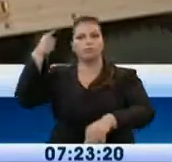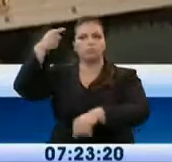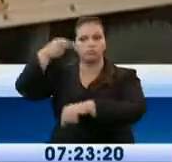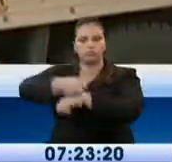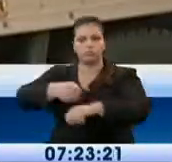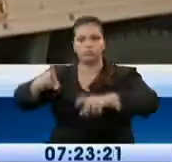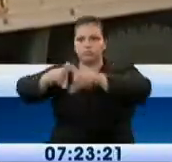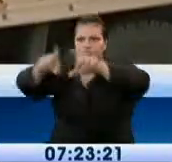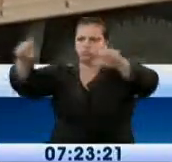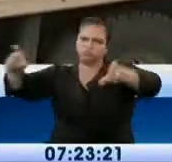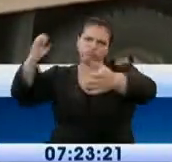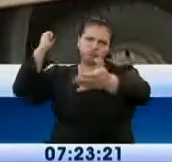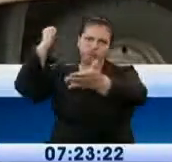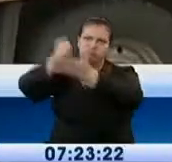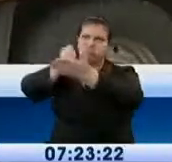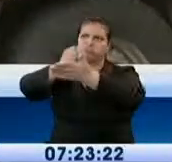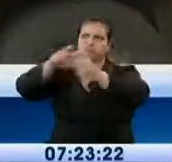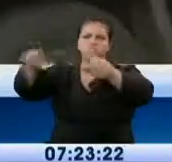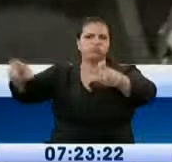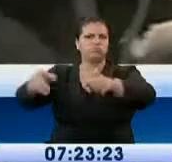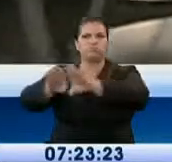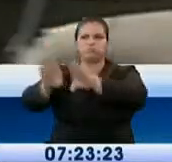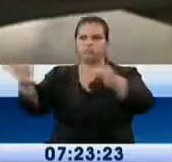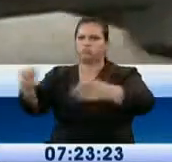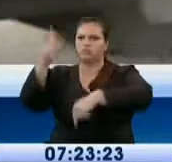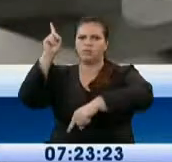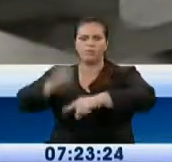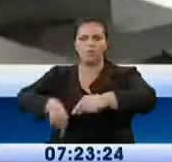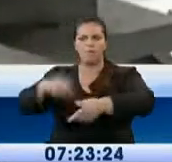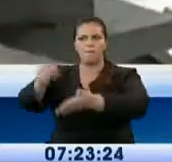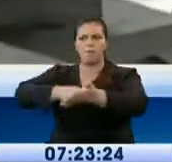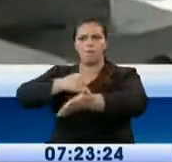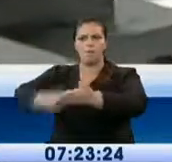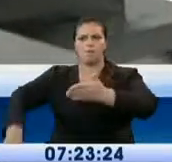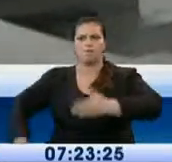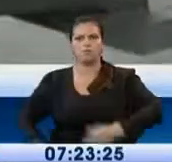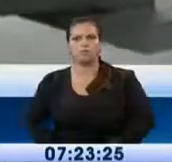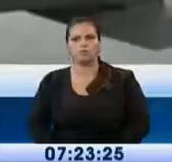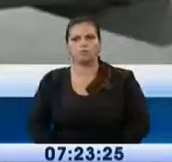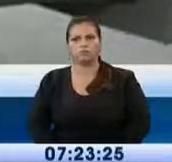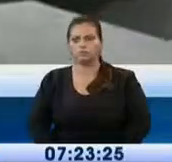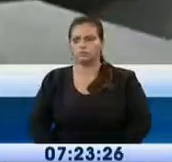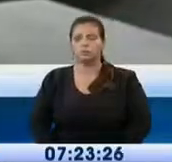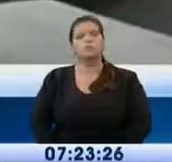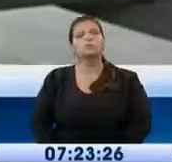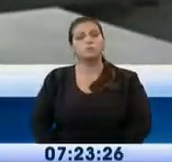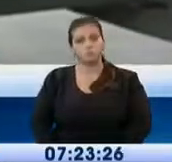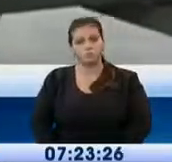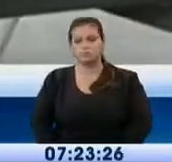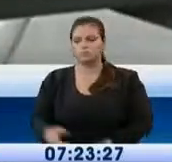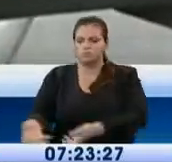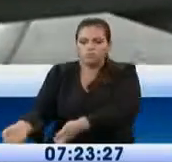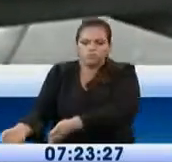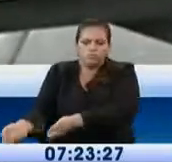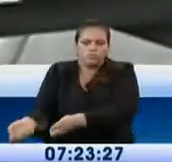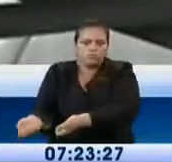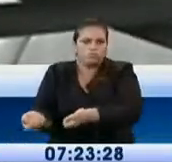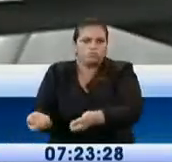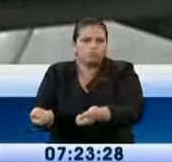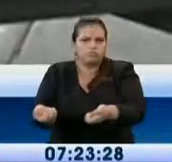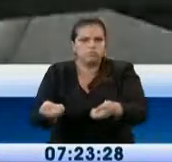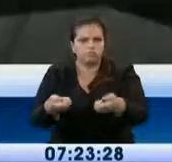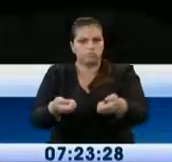El funcionario alertó a la ciudadanía para acudir solo a cualquiera de las 22 clínicas autorizadas en la ciudad